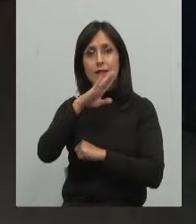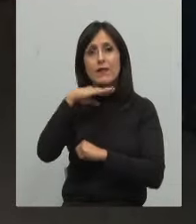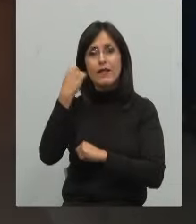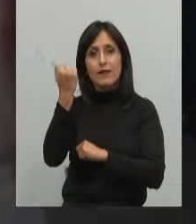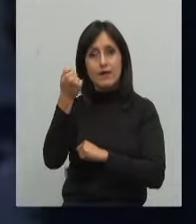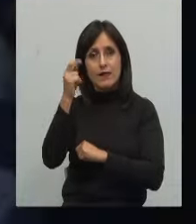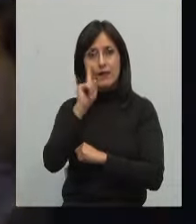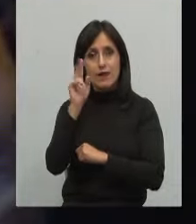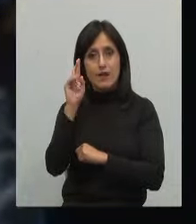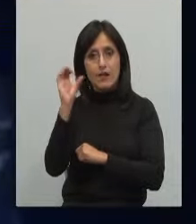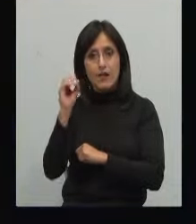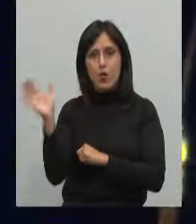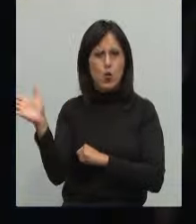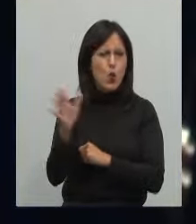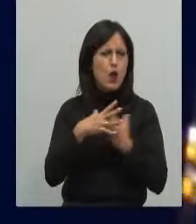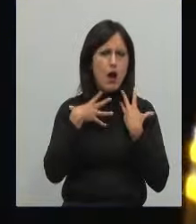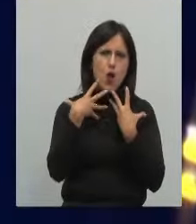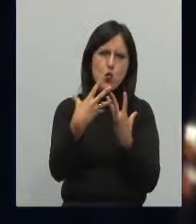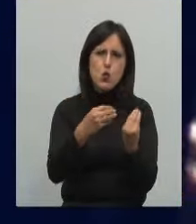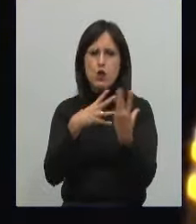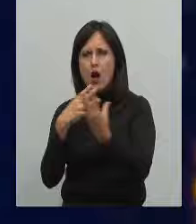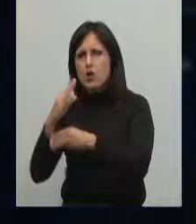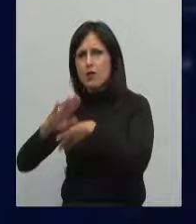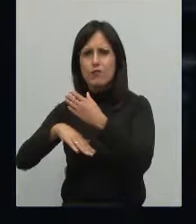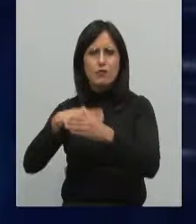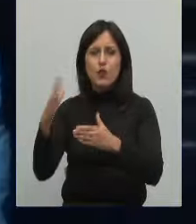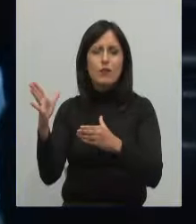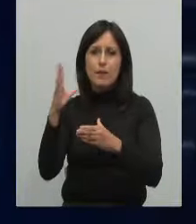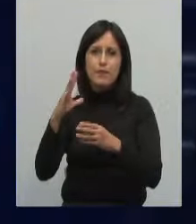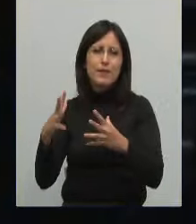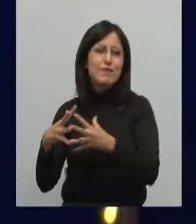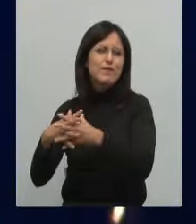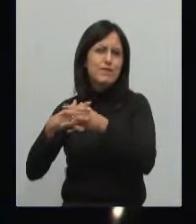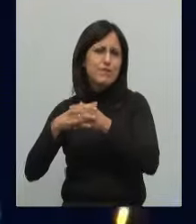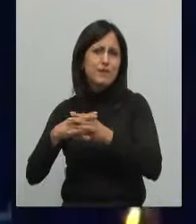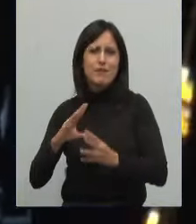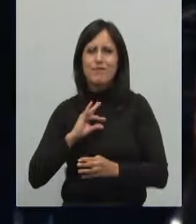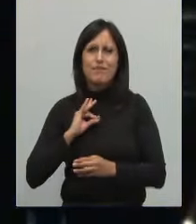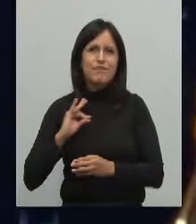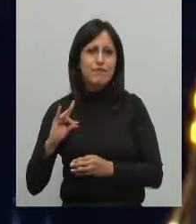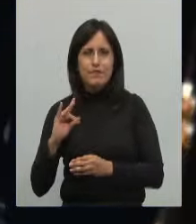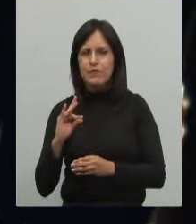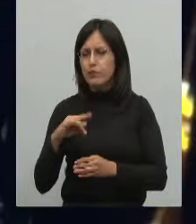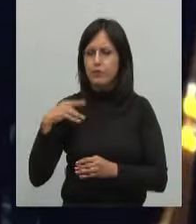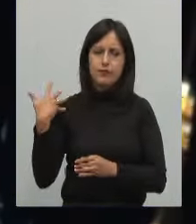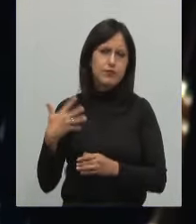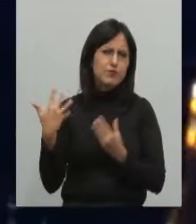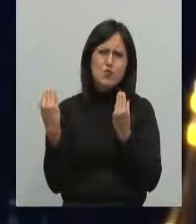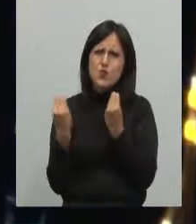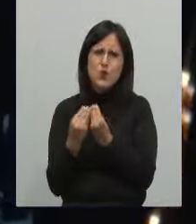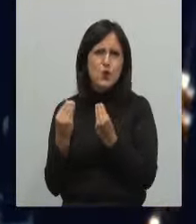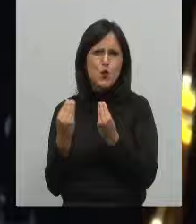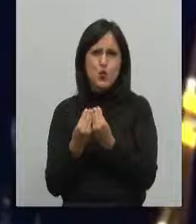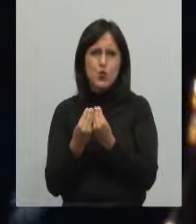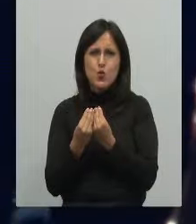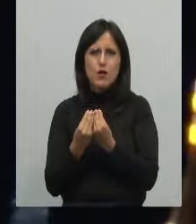todo y es el momento que para mí más que un sobrino también era un hijo. Y más pensando que